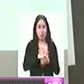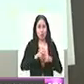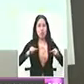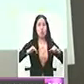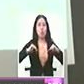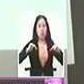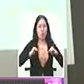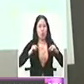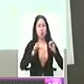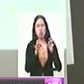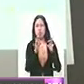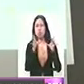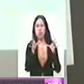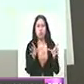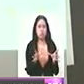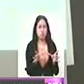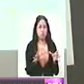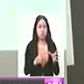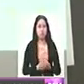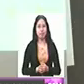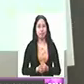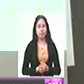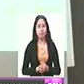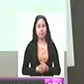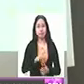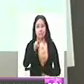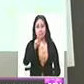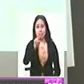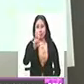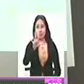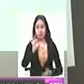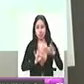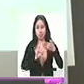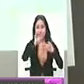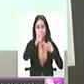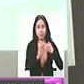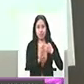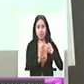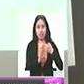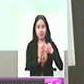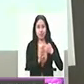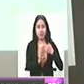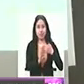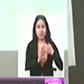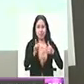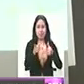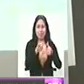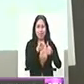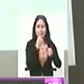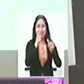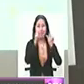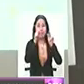neumonía severa, y el 25 de febrero se registra el primer caso